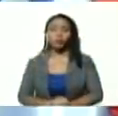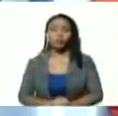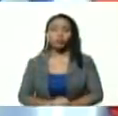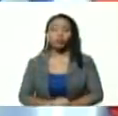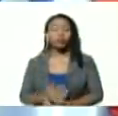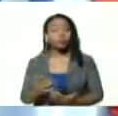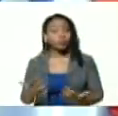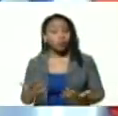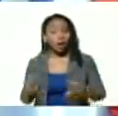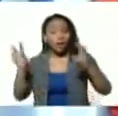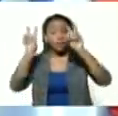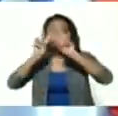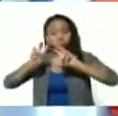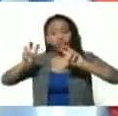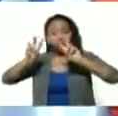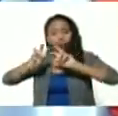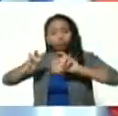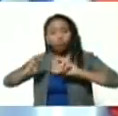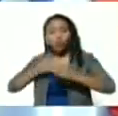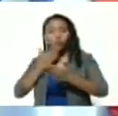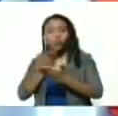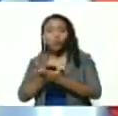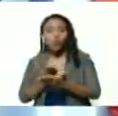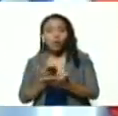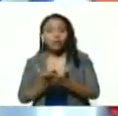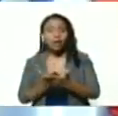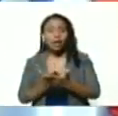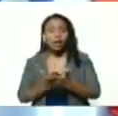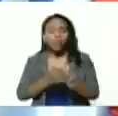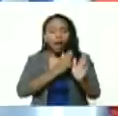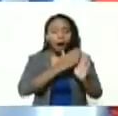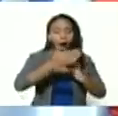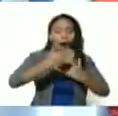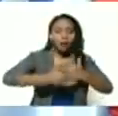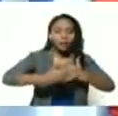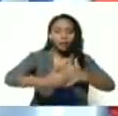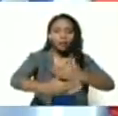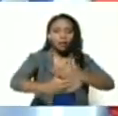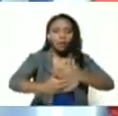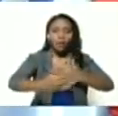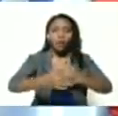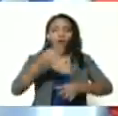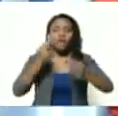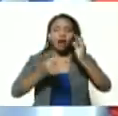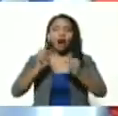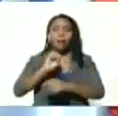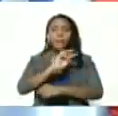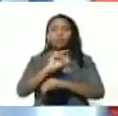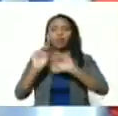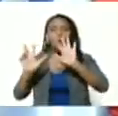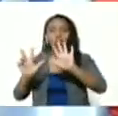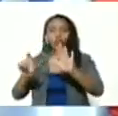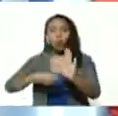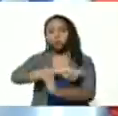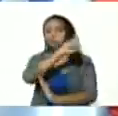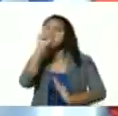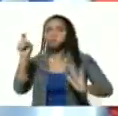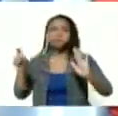y investigaciones con propuesta de archivos fiscales 28, para un total, repito,